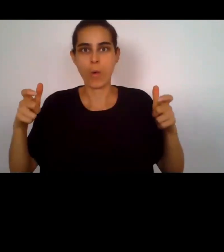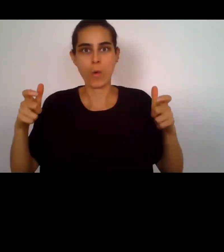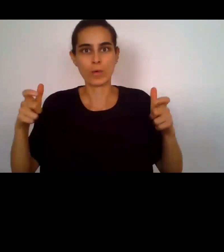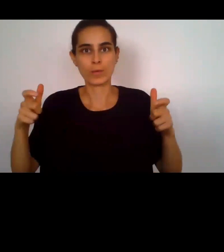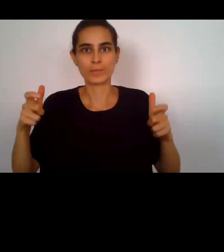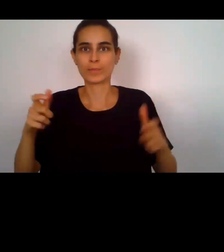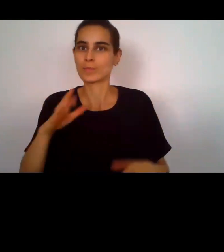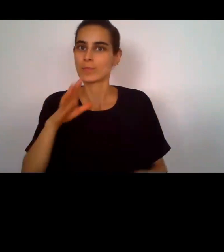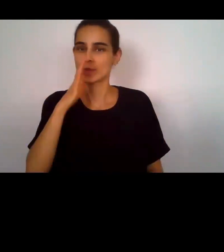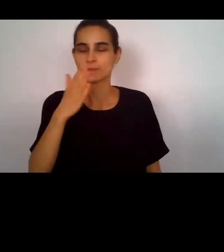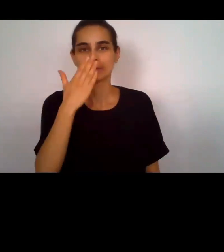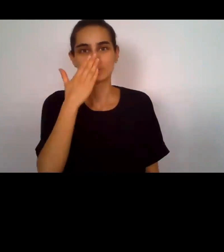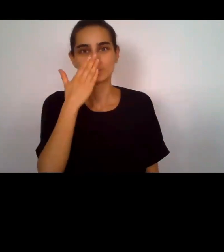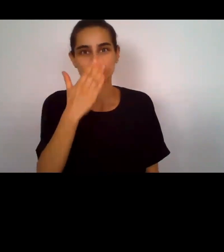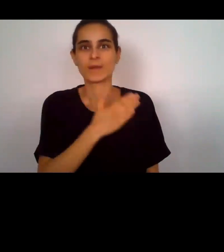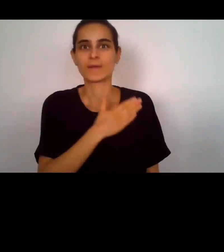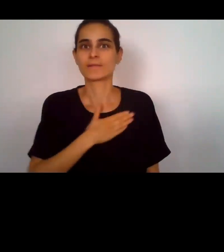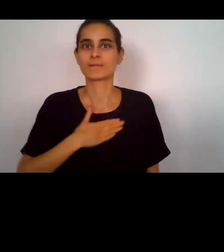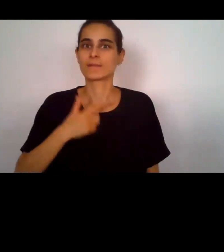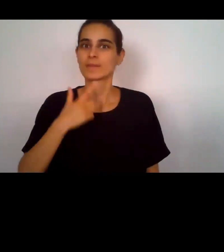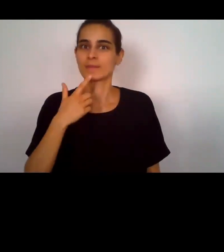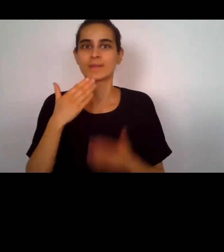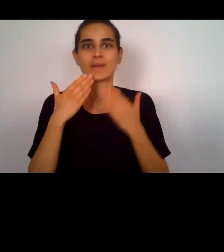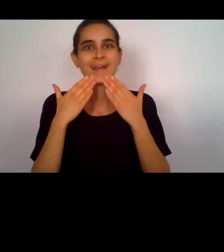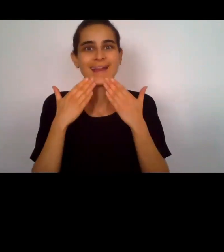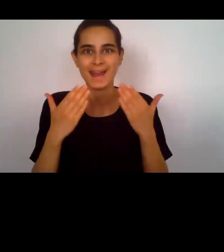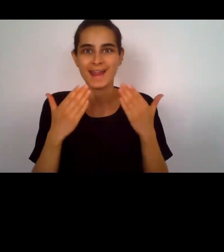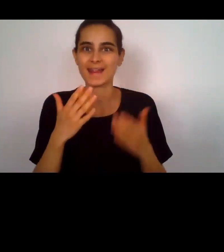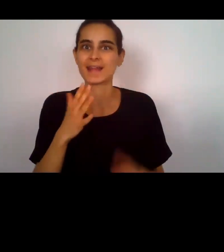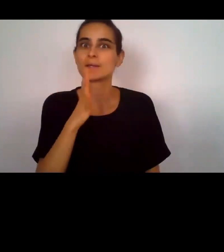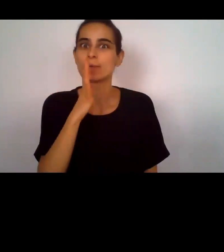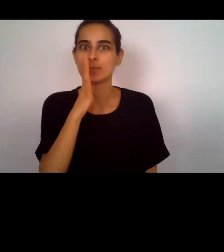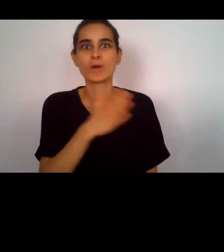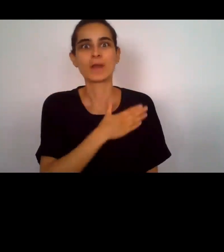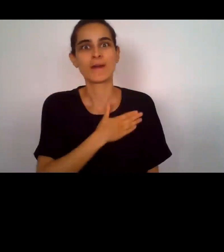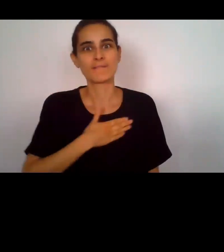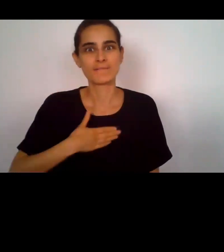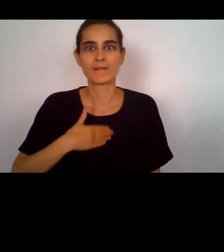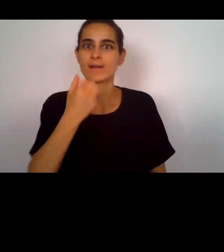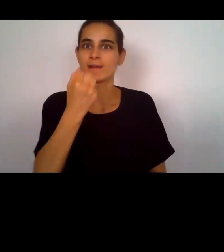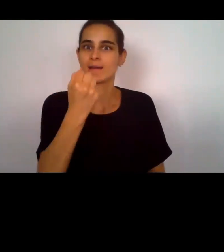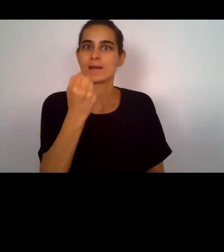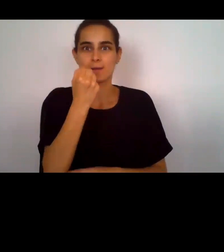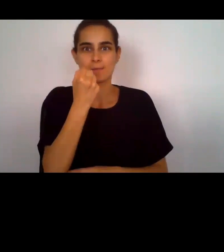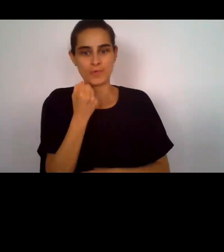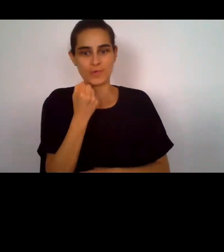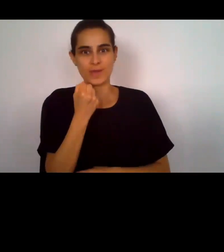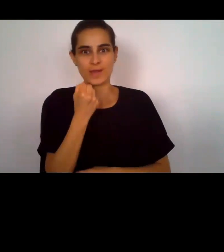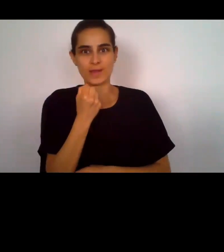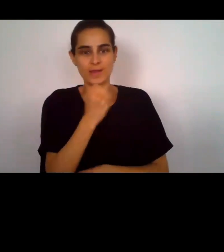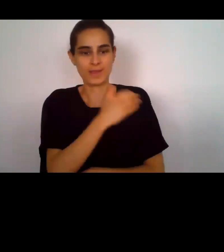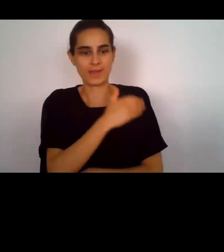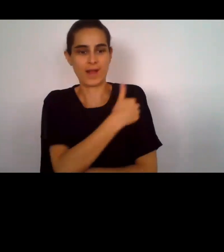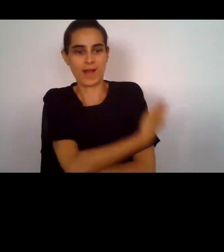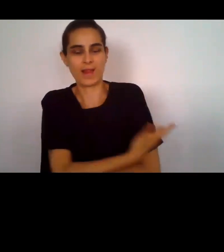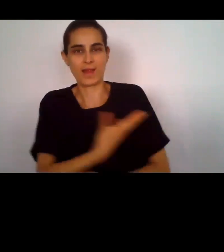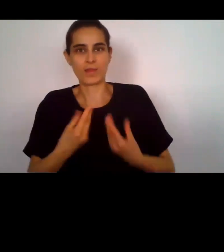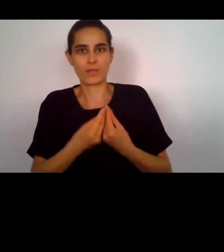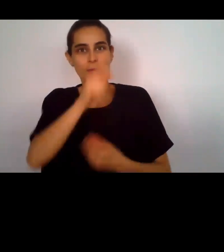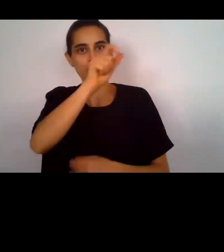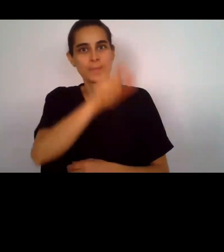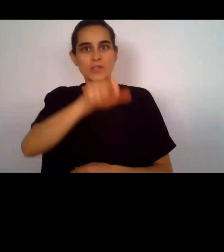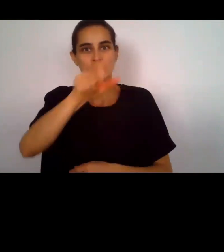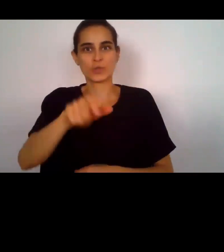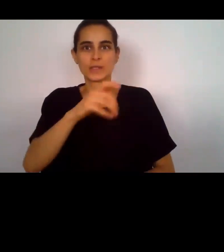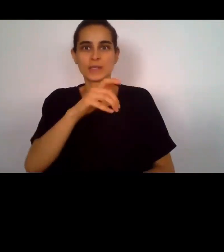verdad daros las gracias por querer apoyar y estar al lado de las personas con discapacidad.